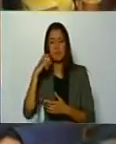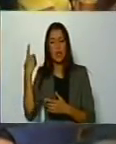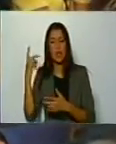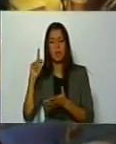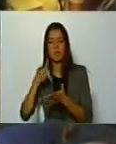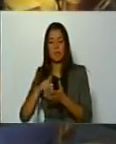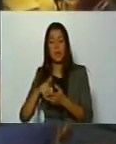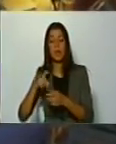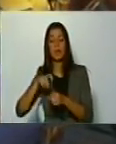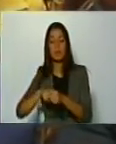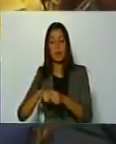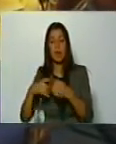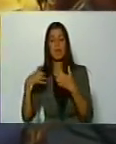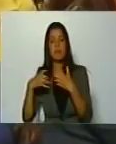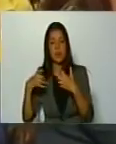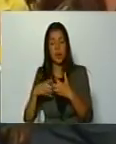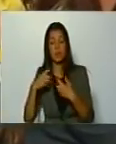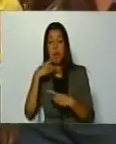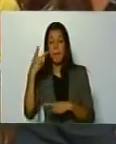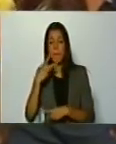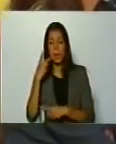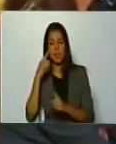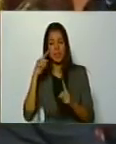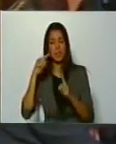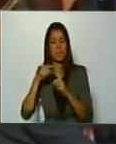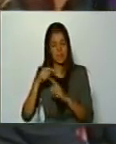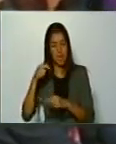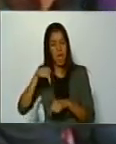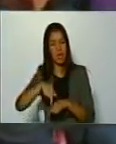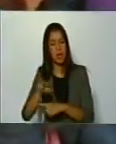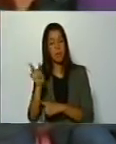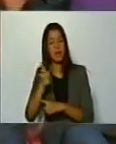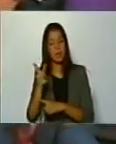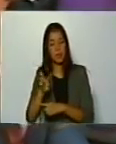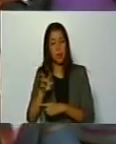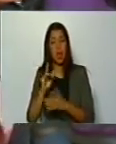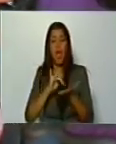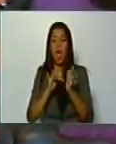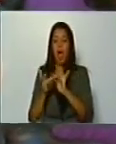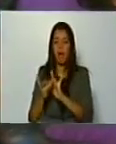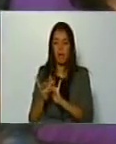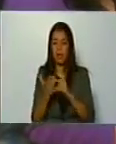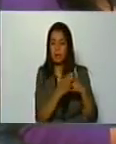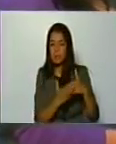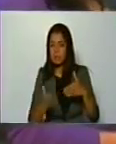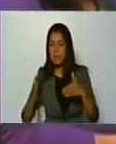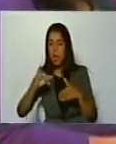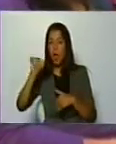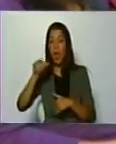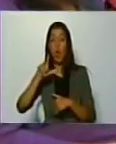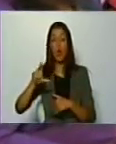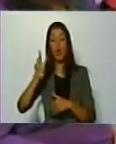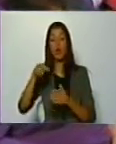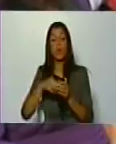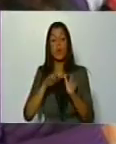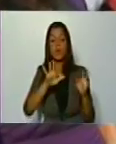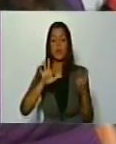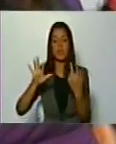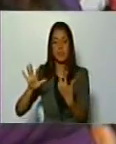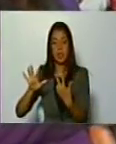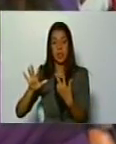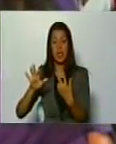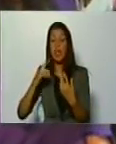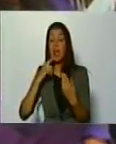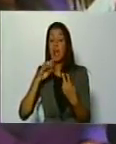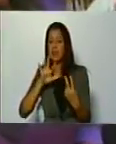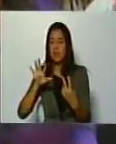con fines políticos ocurridos en nuestro país en abril a julio de 2017, en los cuales